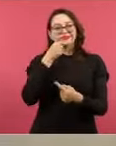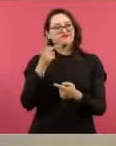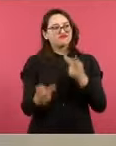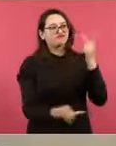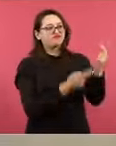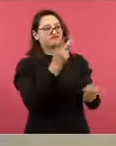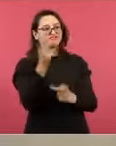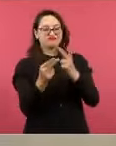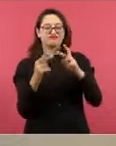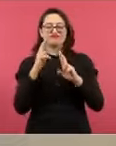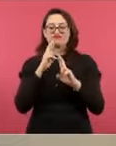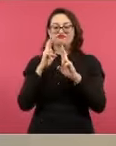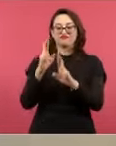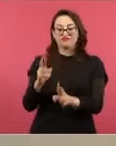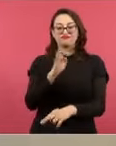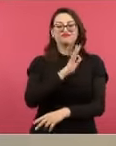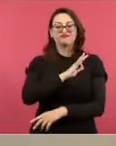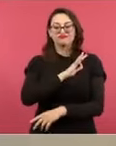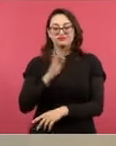este proyecto. Continuamos.